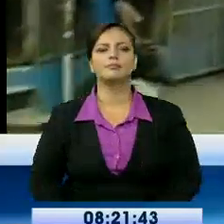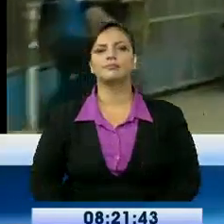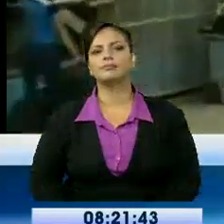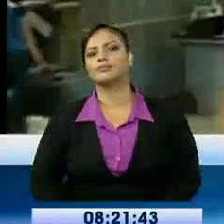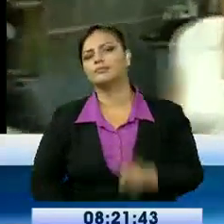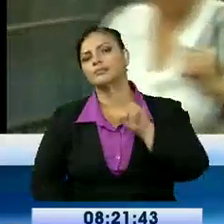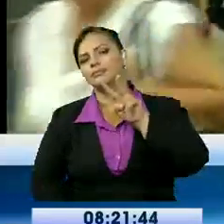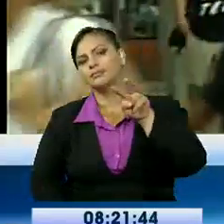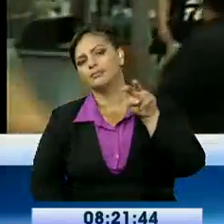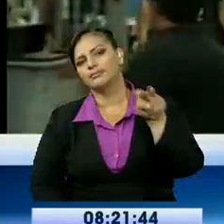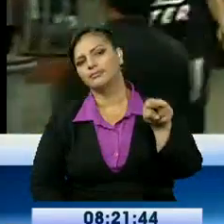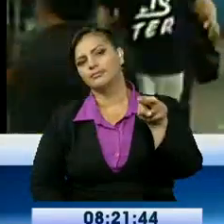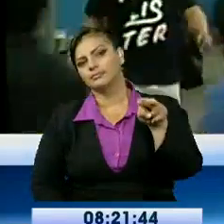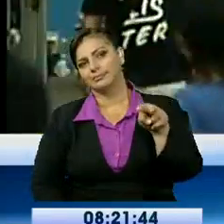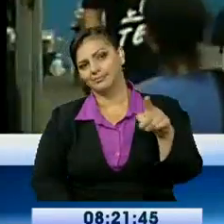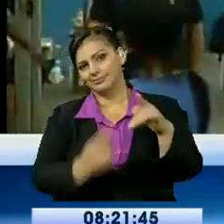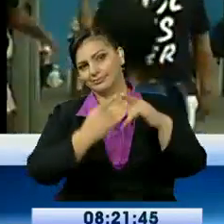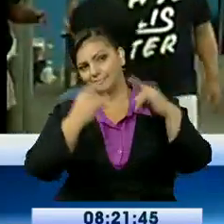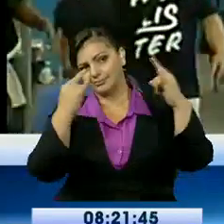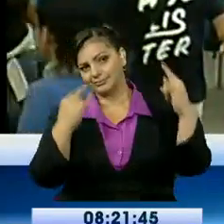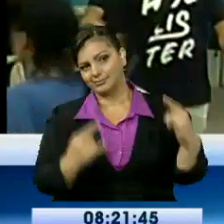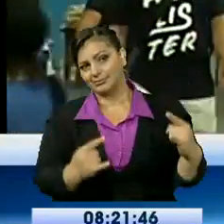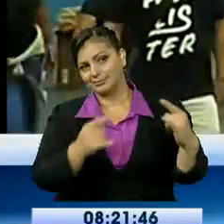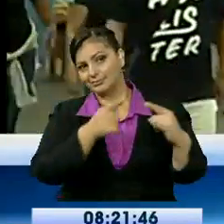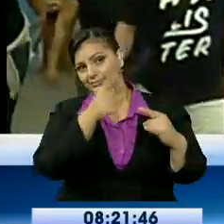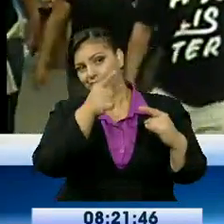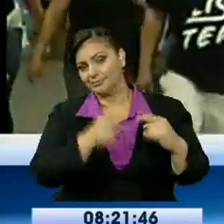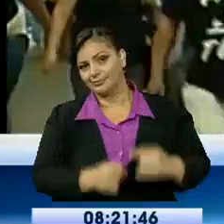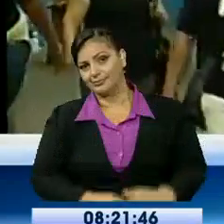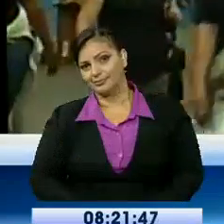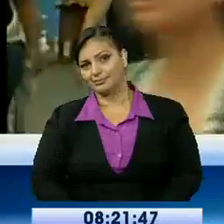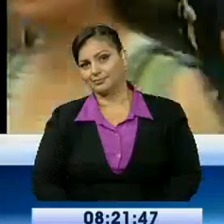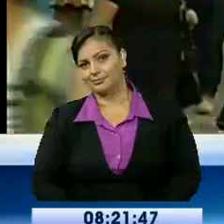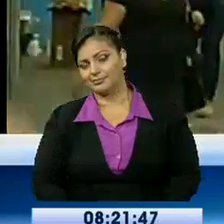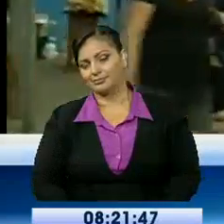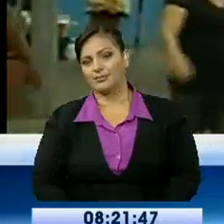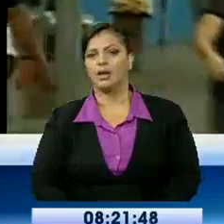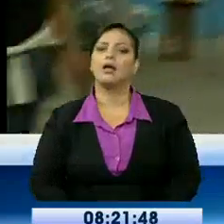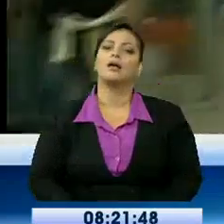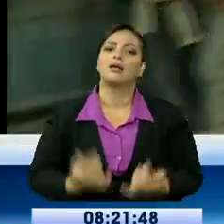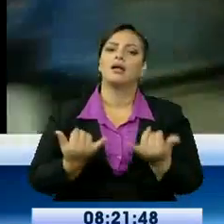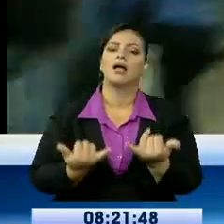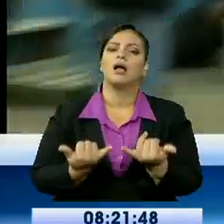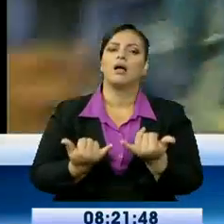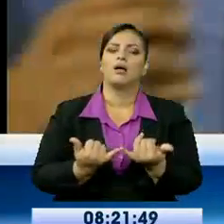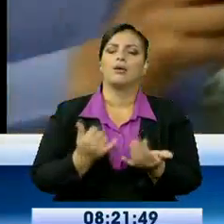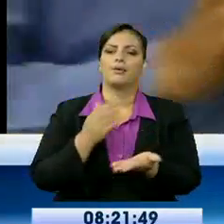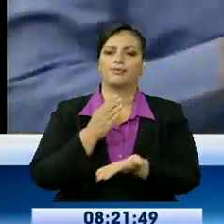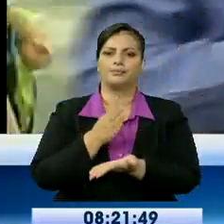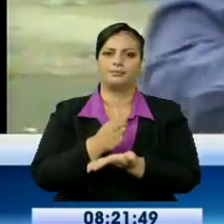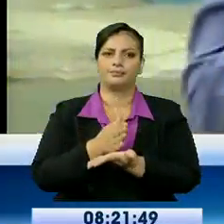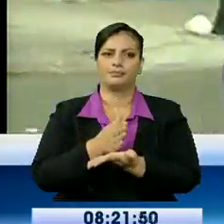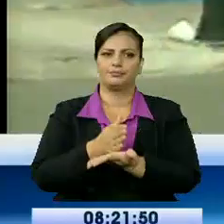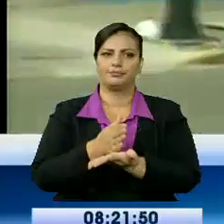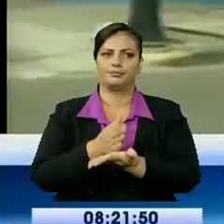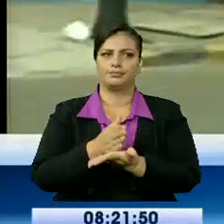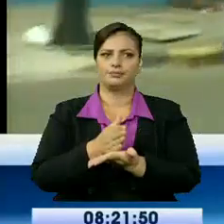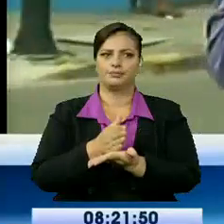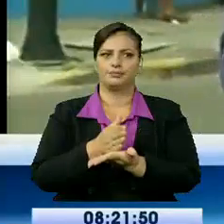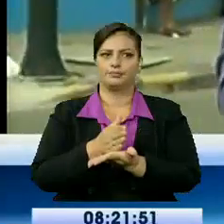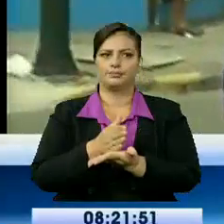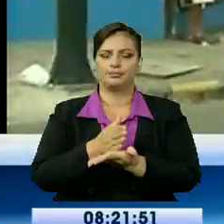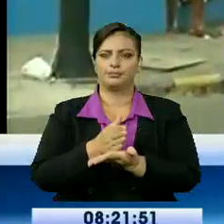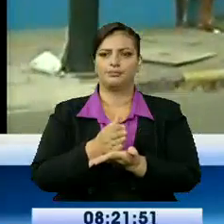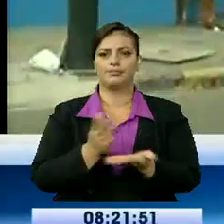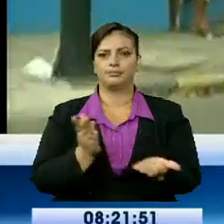la estamos apreciando en estos instantes. Ok, perfecto entonces. Nosotros vamos en estos instantes, vamos a